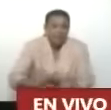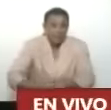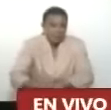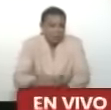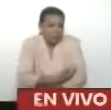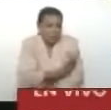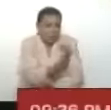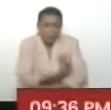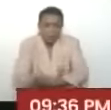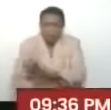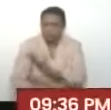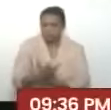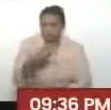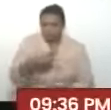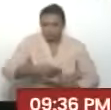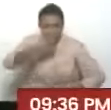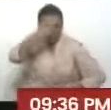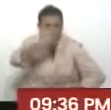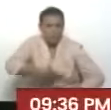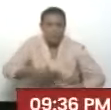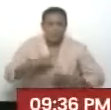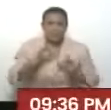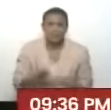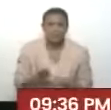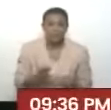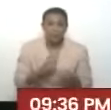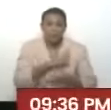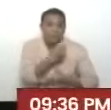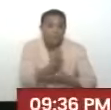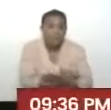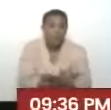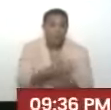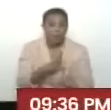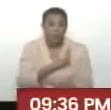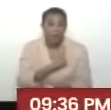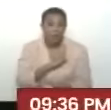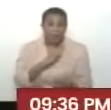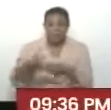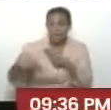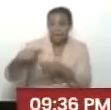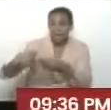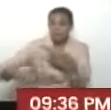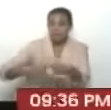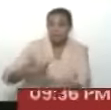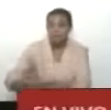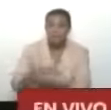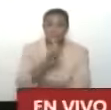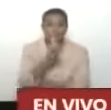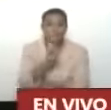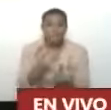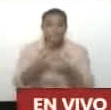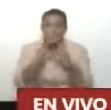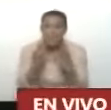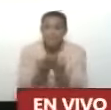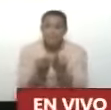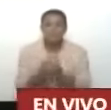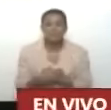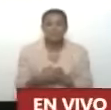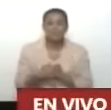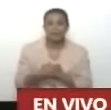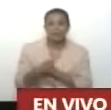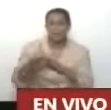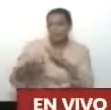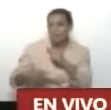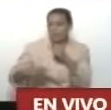dice presente. Esa expresión de la gaita es tan poderosa. Claro que sí. De generación en generación. Y cosas de la vida,